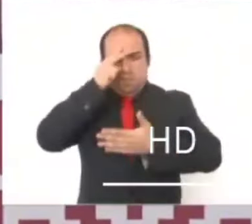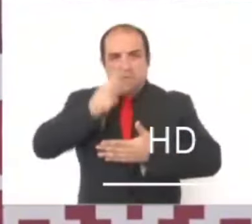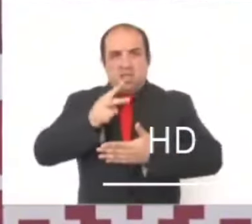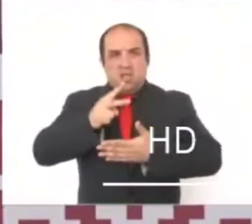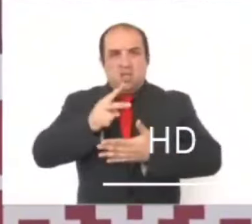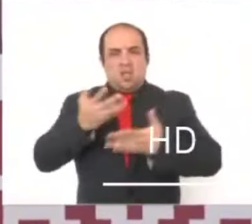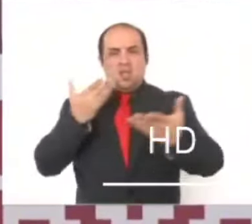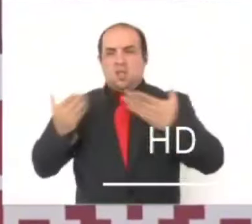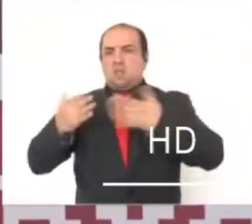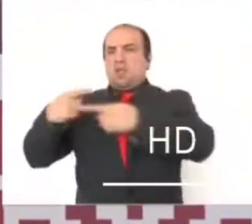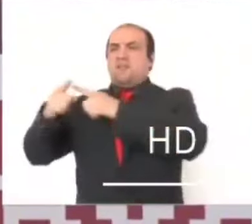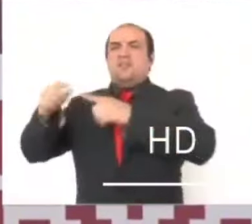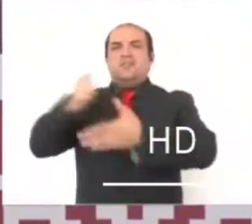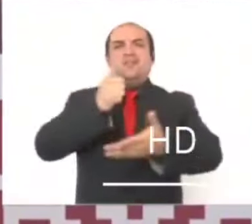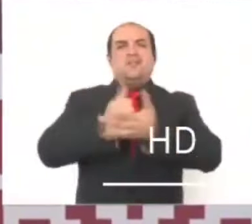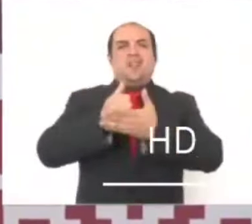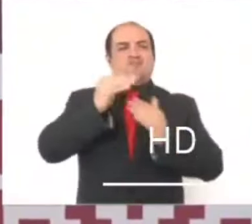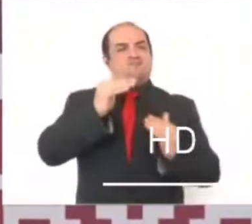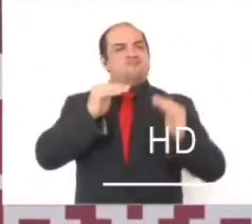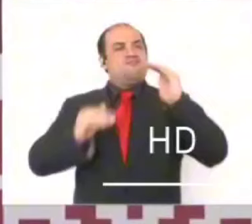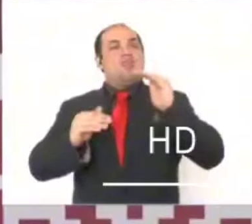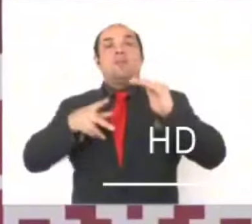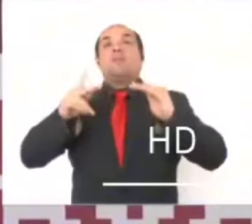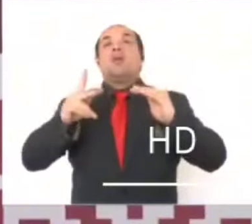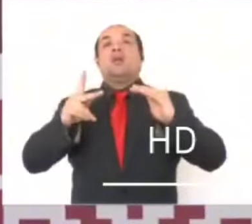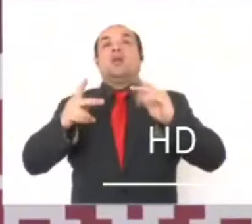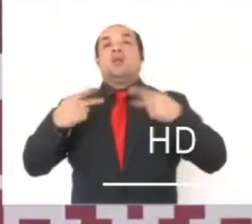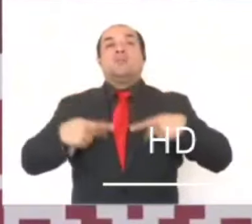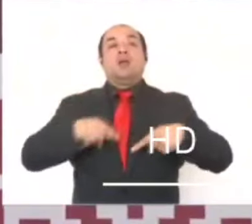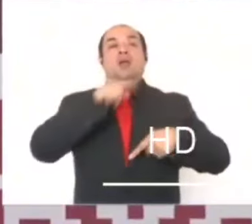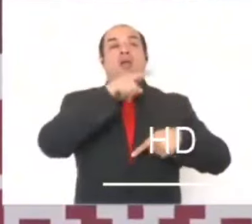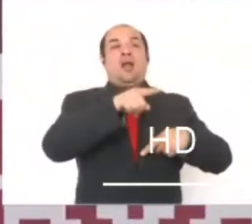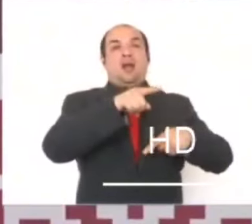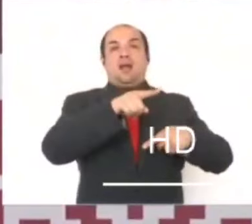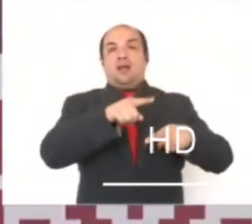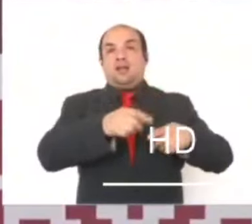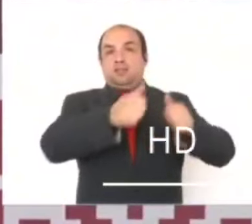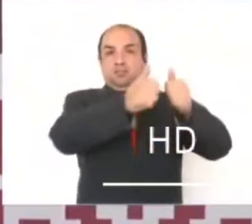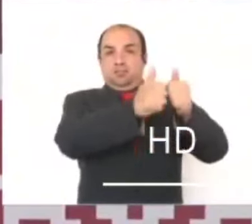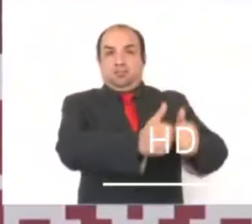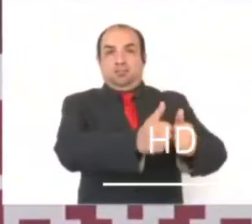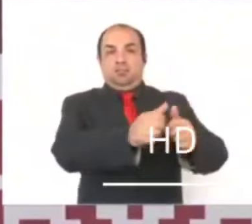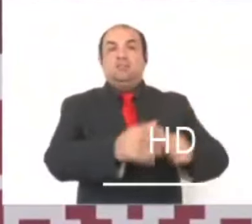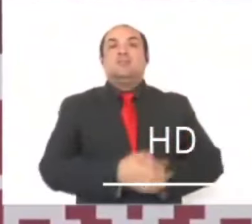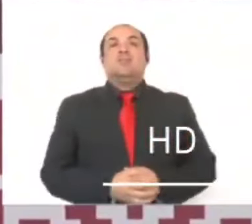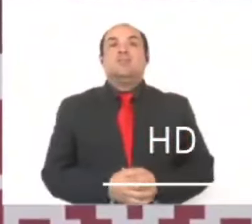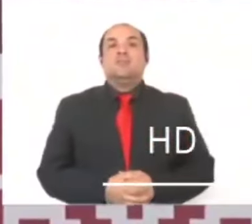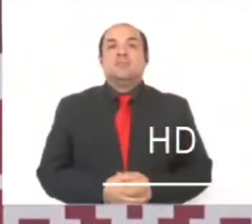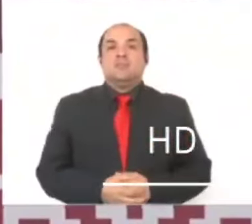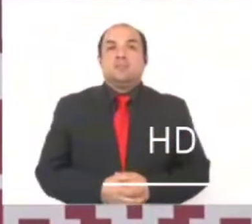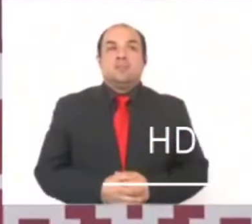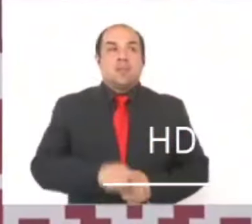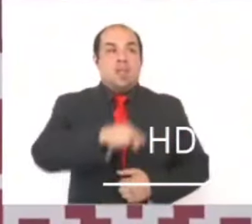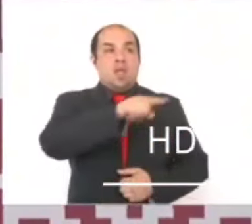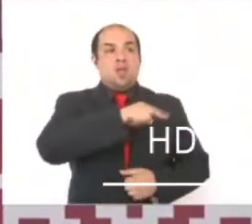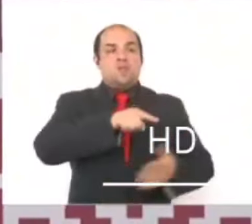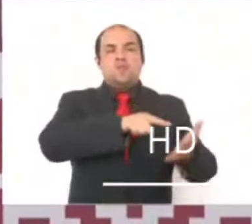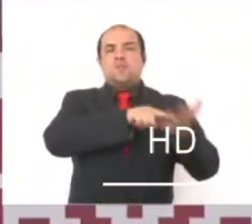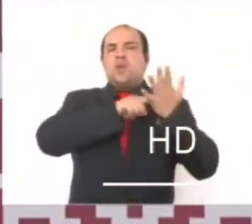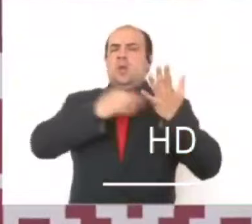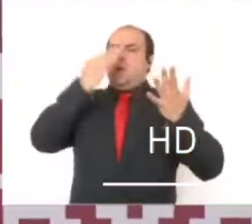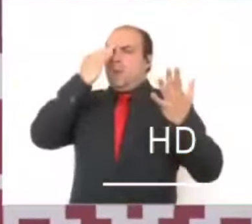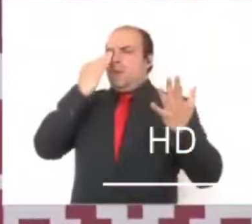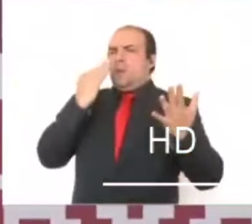ciudades, pero quienes están en el Tianguis del Chopo nos han mostrado por largas